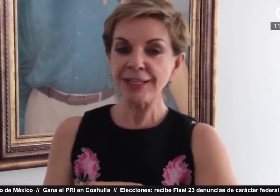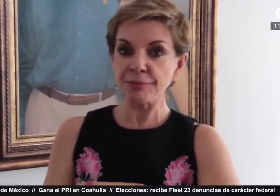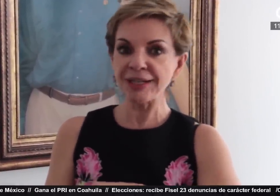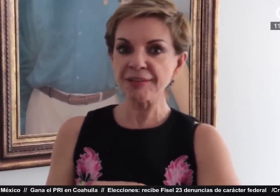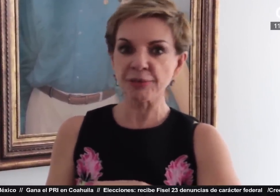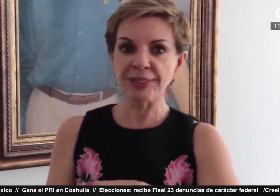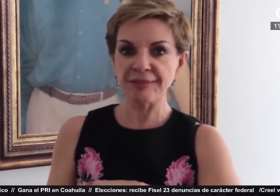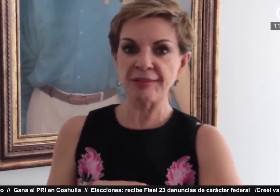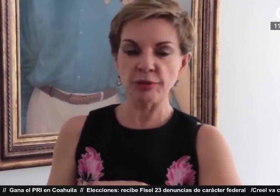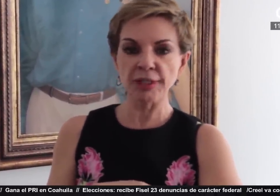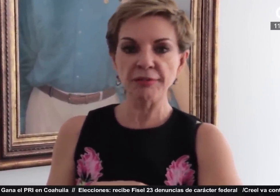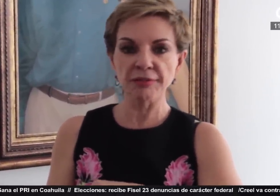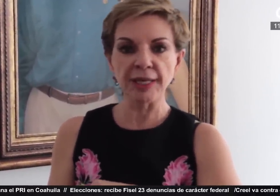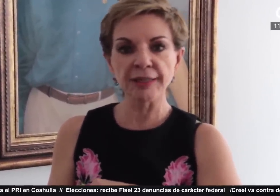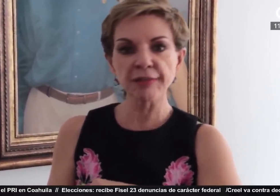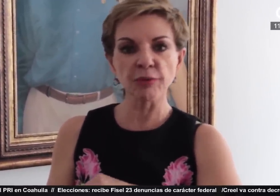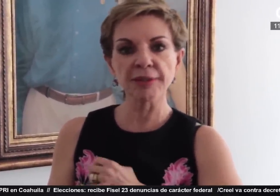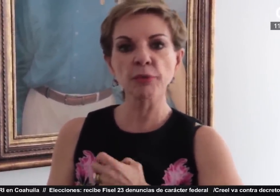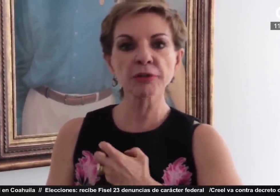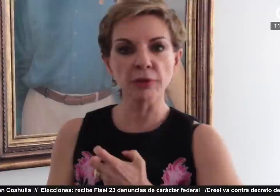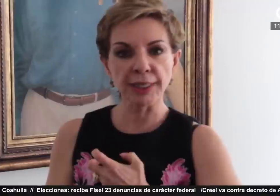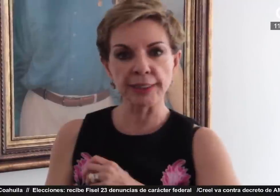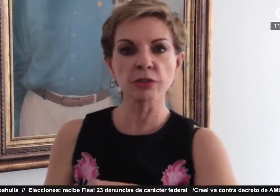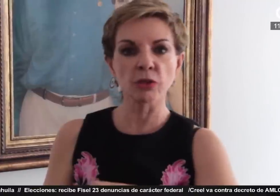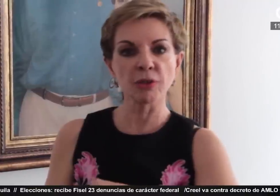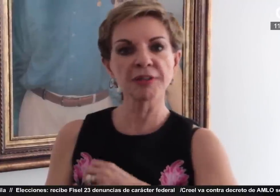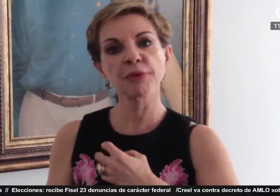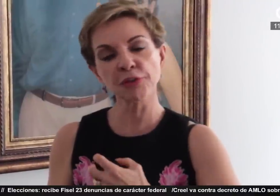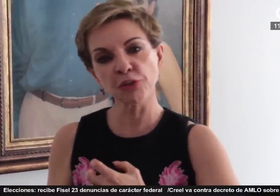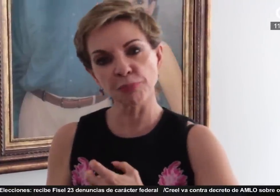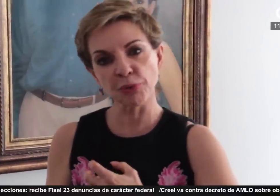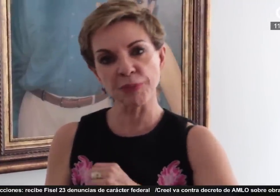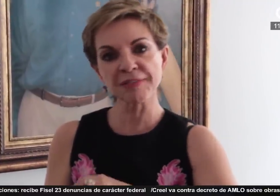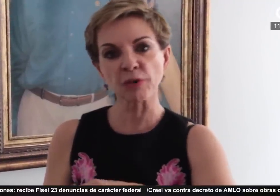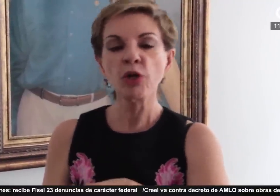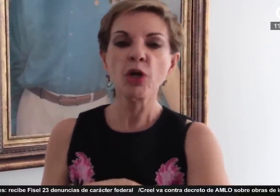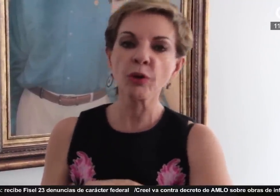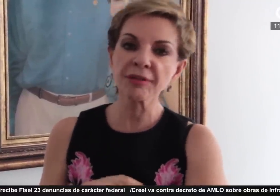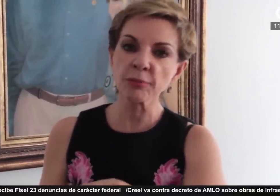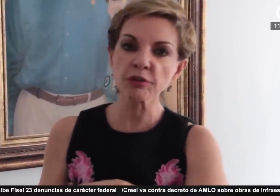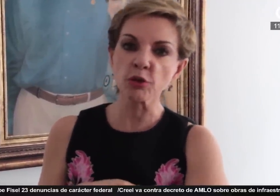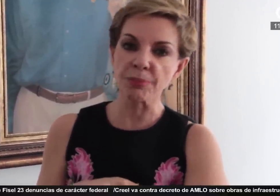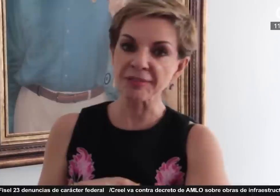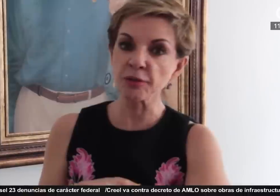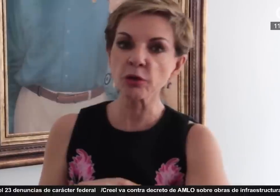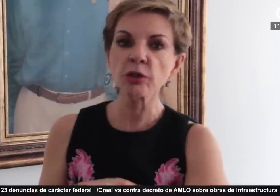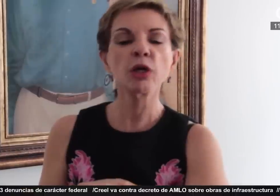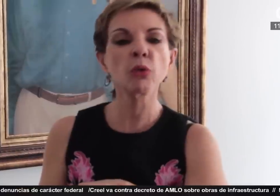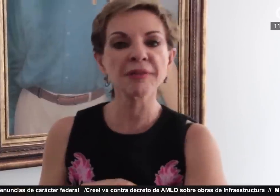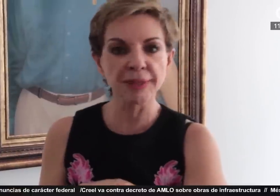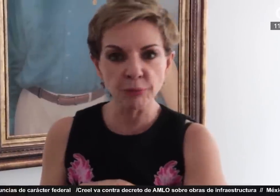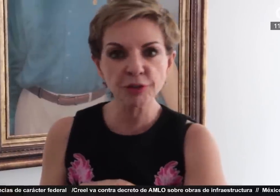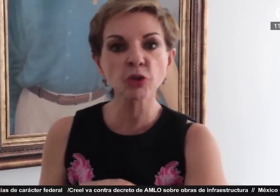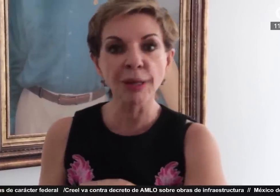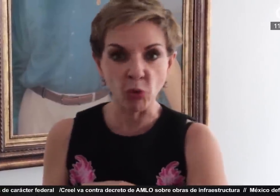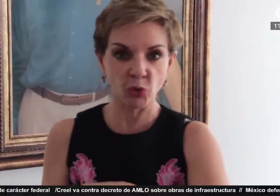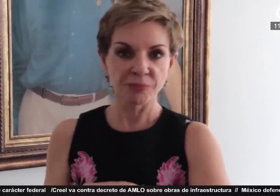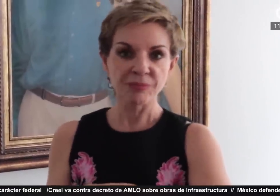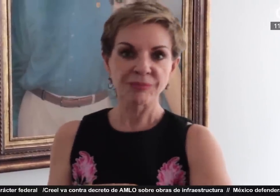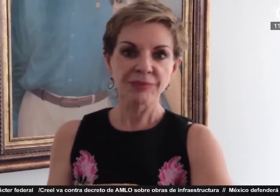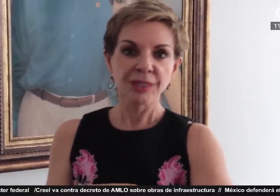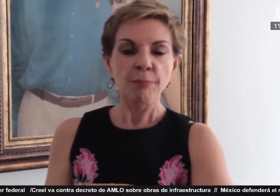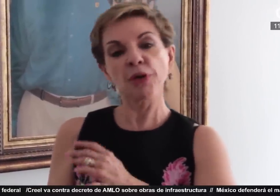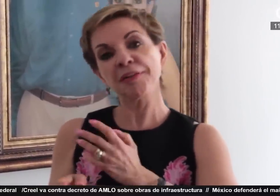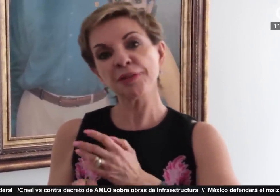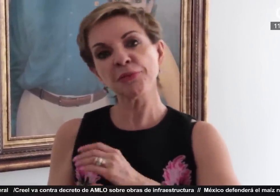y además las organizaciones sociales lo hacemos con cariño lo hacemos con compromiso lo hacemos con pasión lo hacemos con